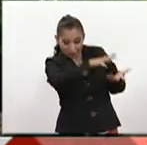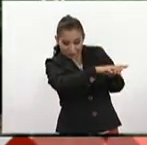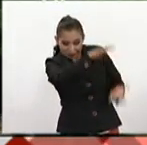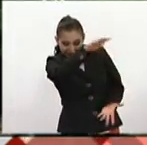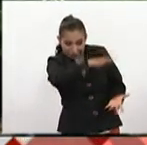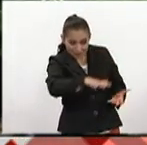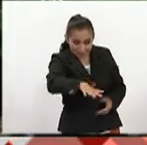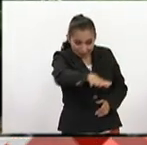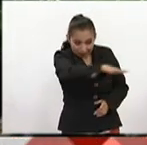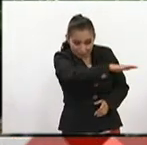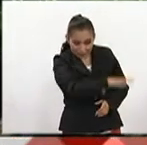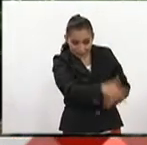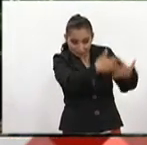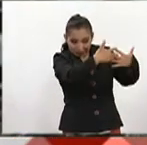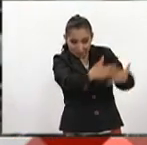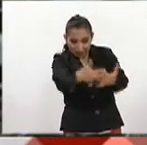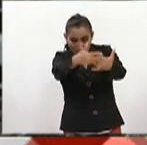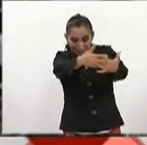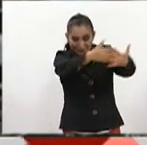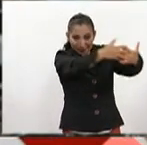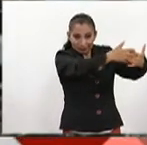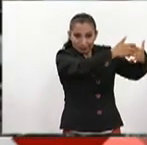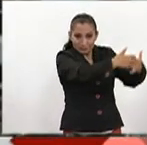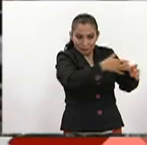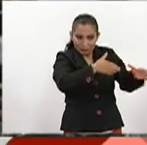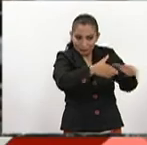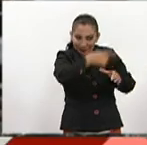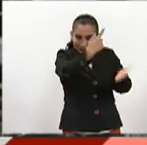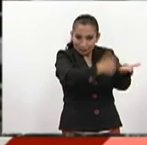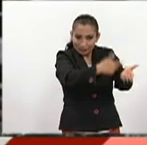mayoría de la industria del comercio